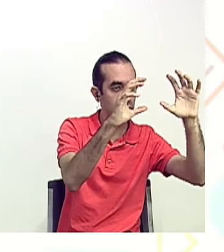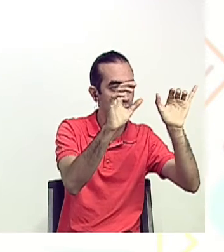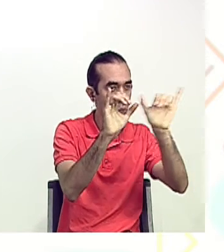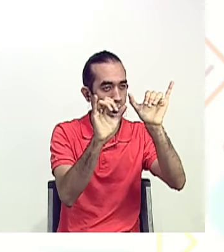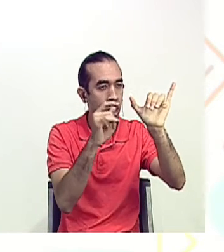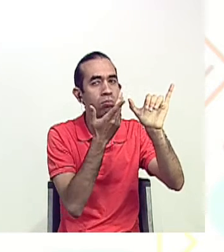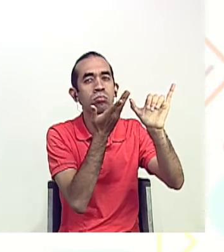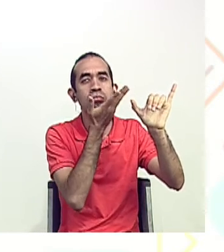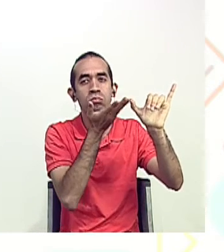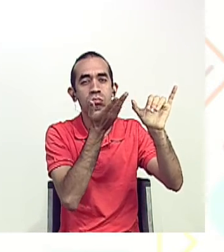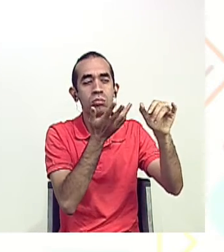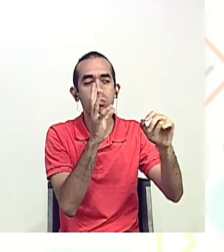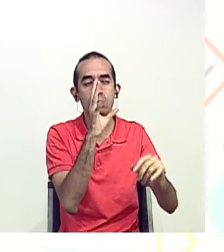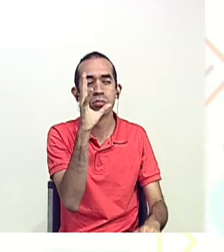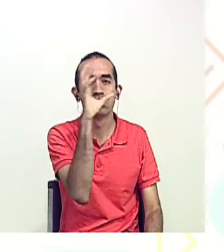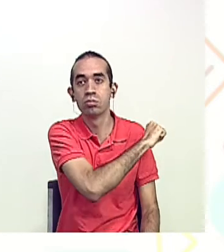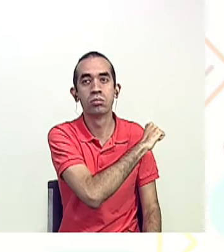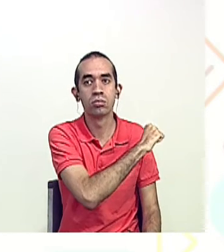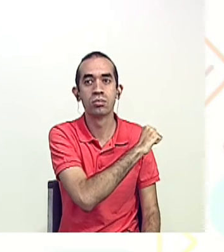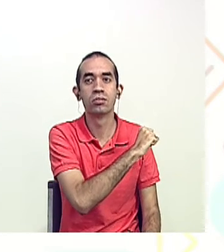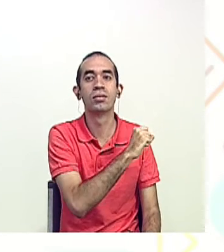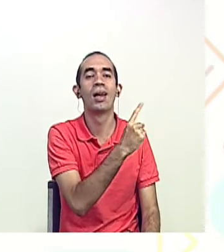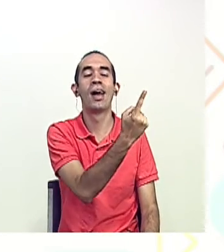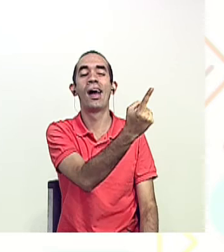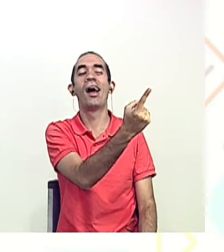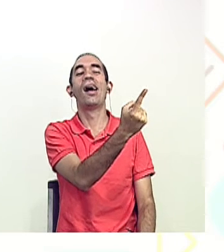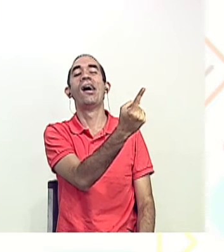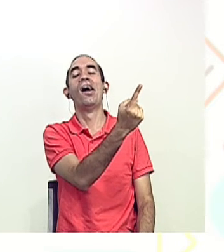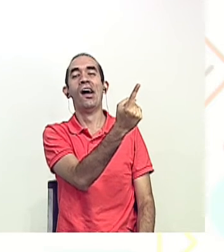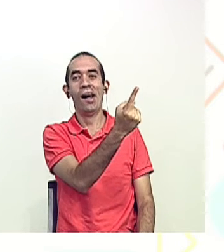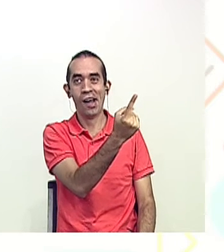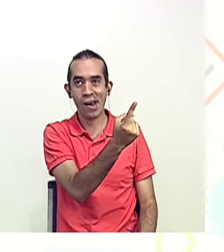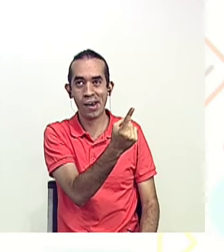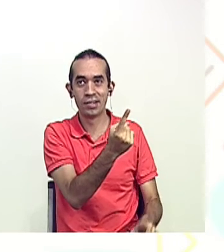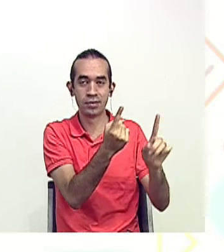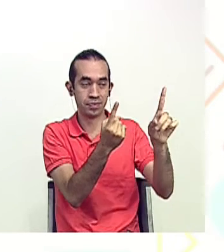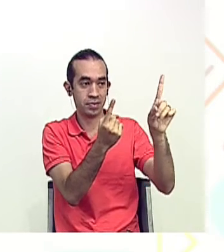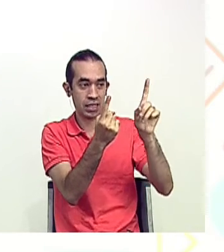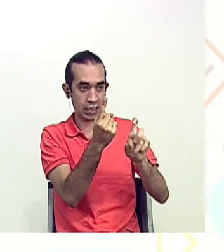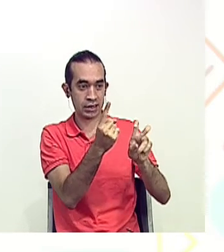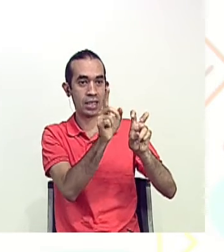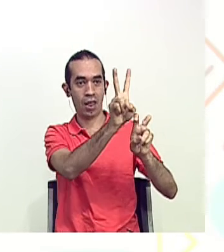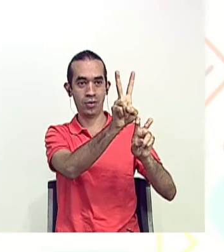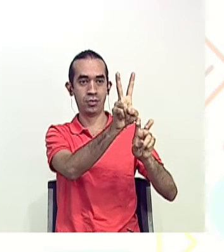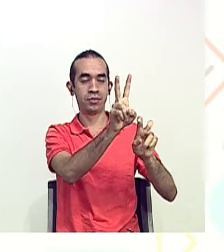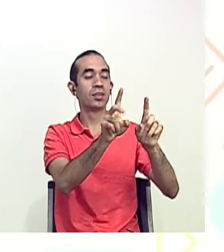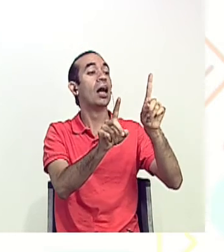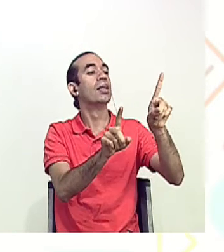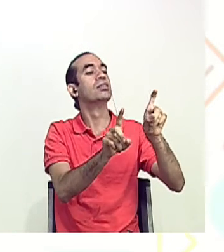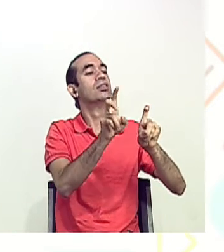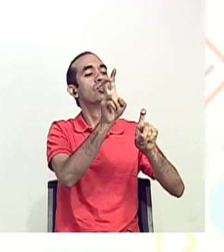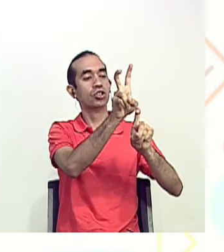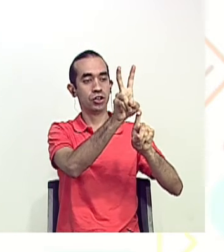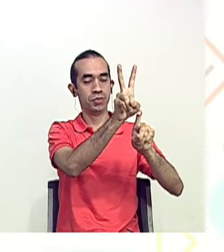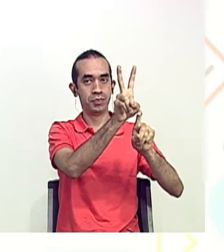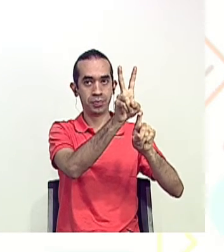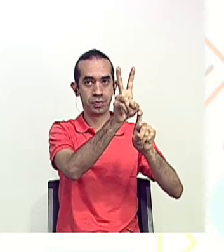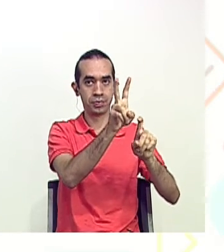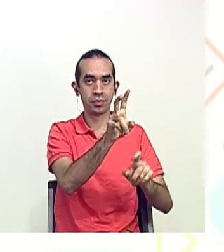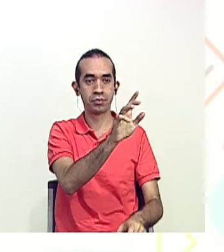primeros, observamos que ellos tienen en común el x a la 2. Y si